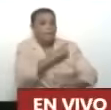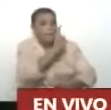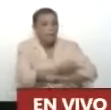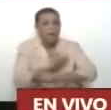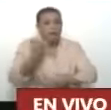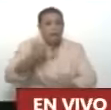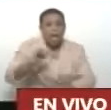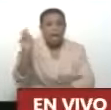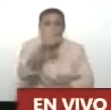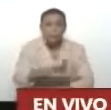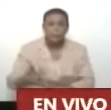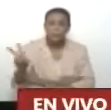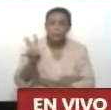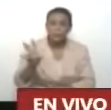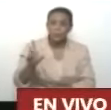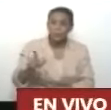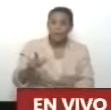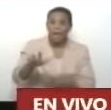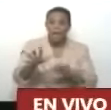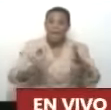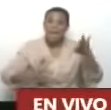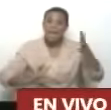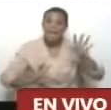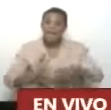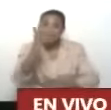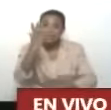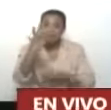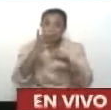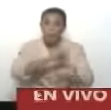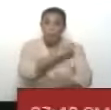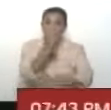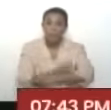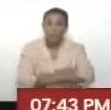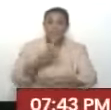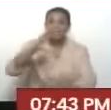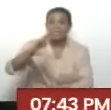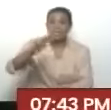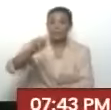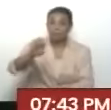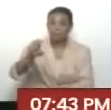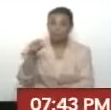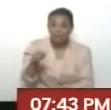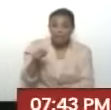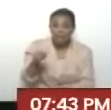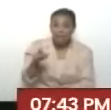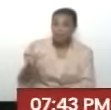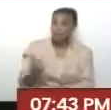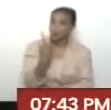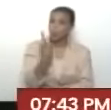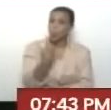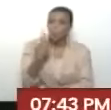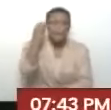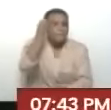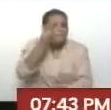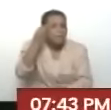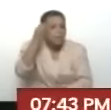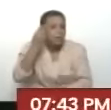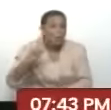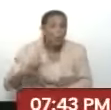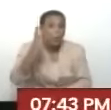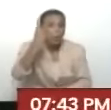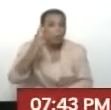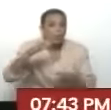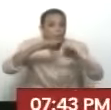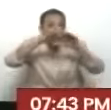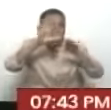tiene Venezuela, el quinto poder, que es el poder electoral. Creo que es el único país, creo no